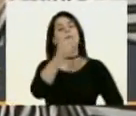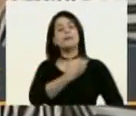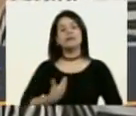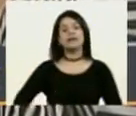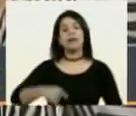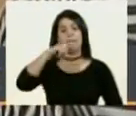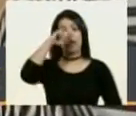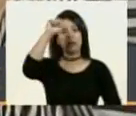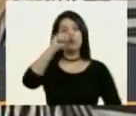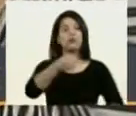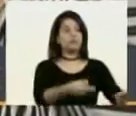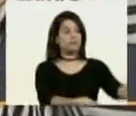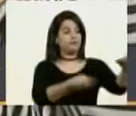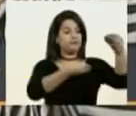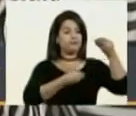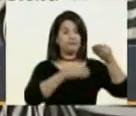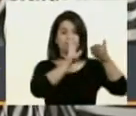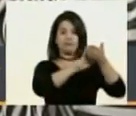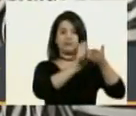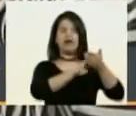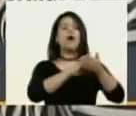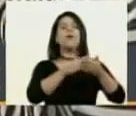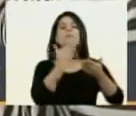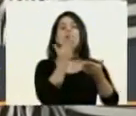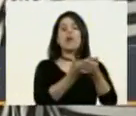bases comiciales, porque ¿quién propone?